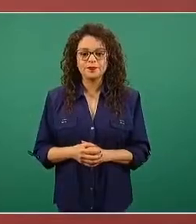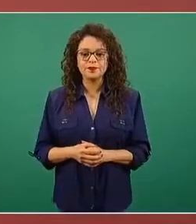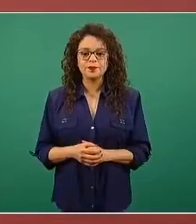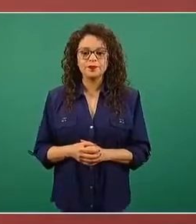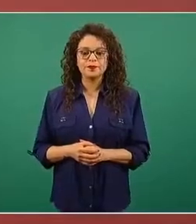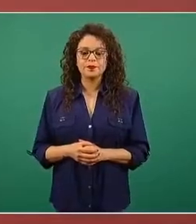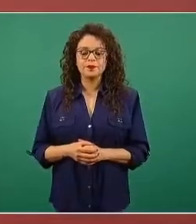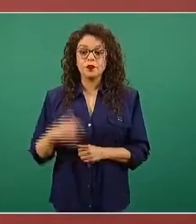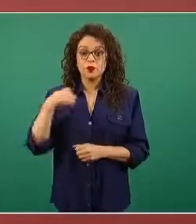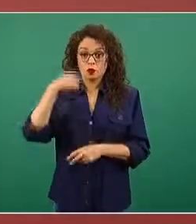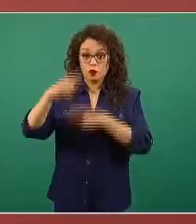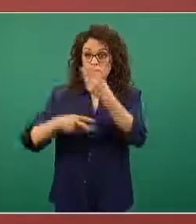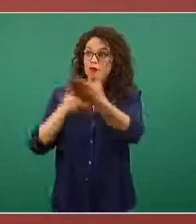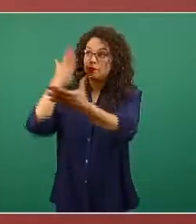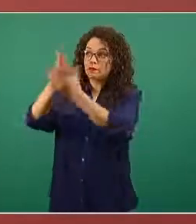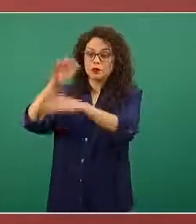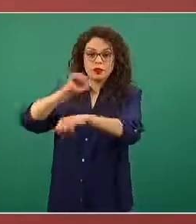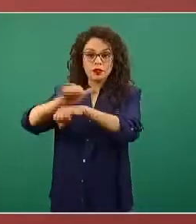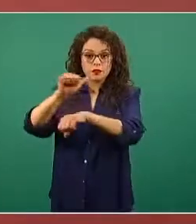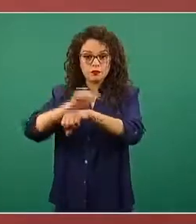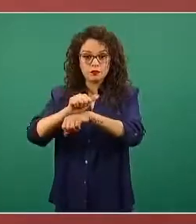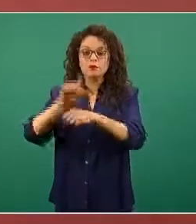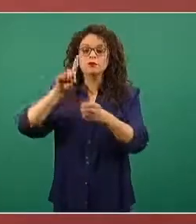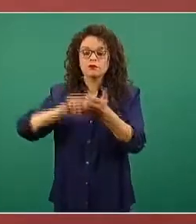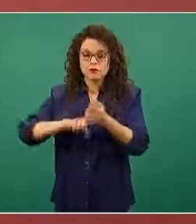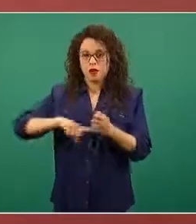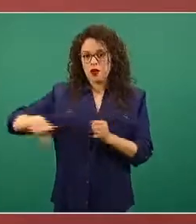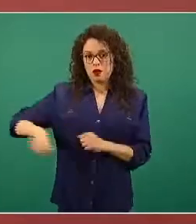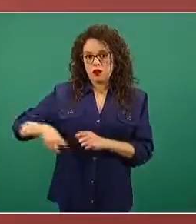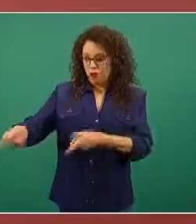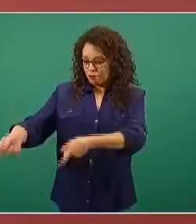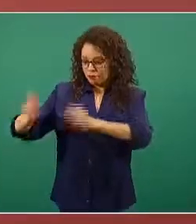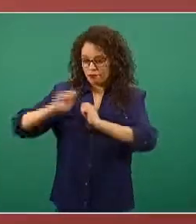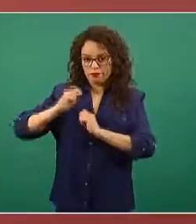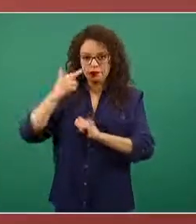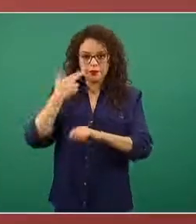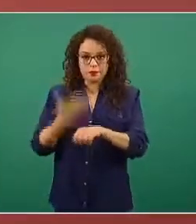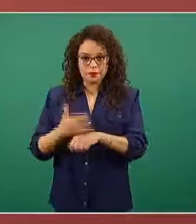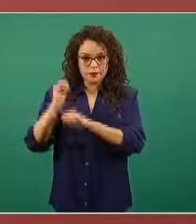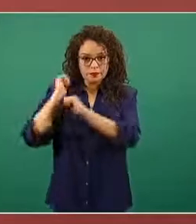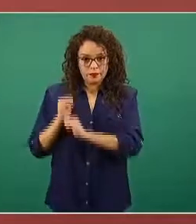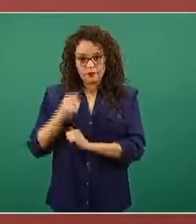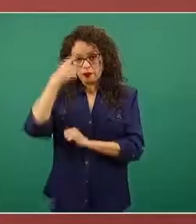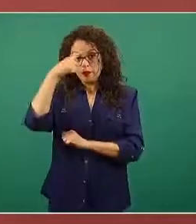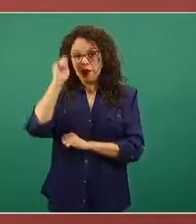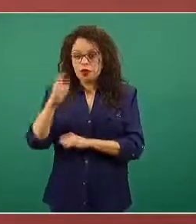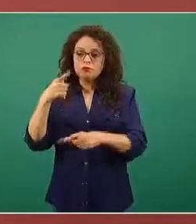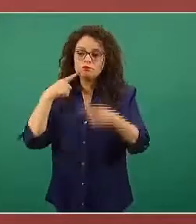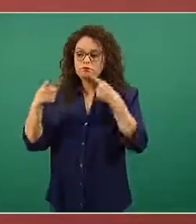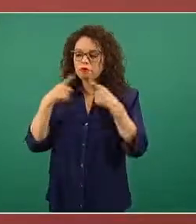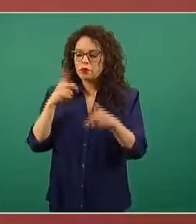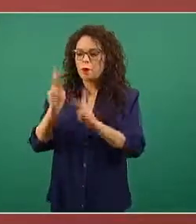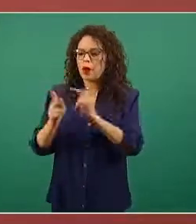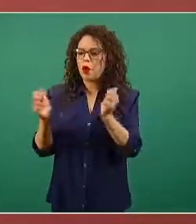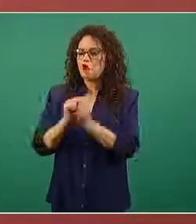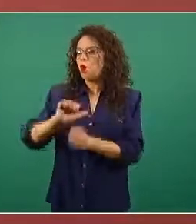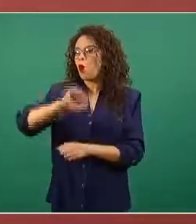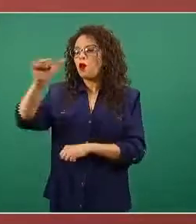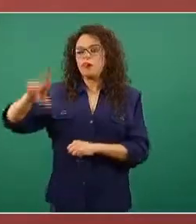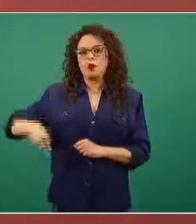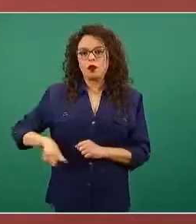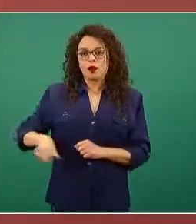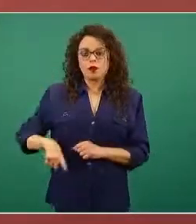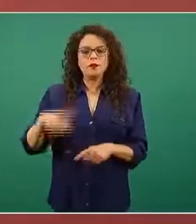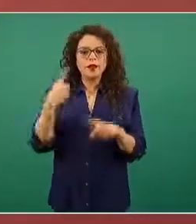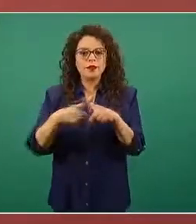de visita a Argentina fue una misión de gobierno instruida por el presidente para entablar conversación con otro gobierno, que es el gobierno